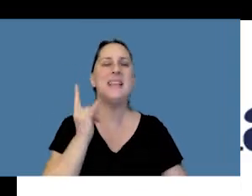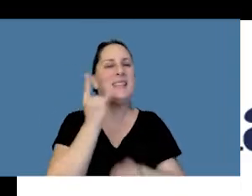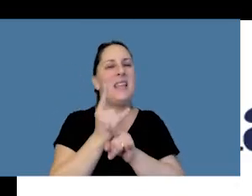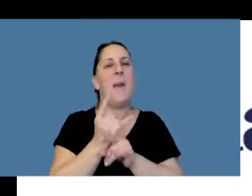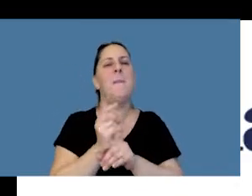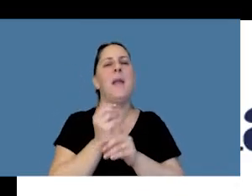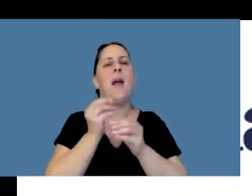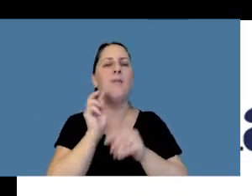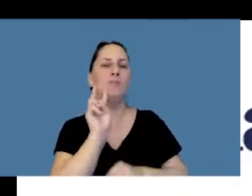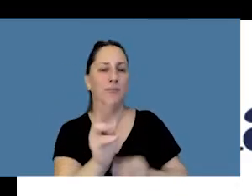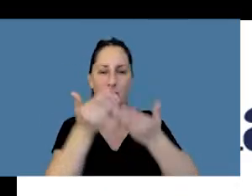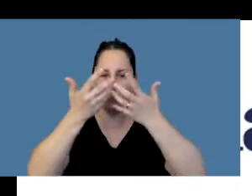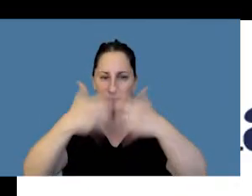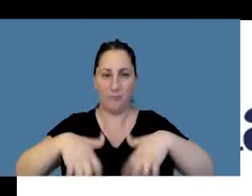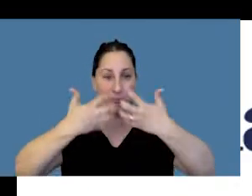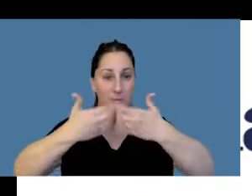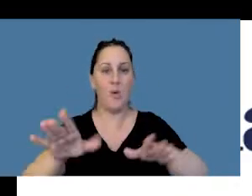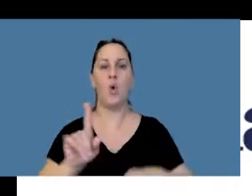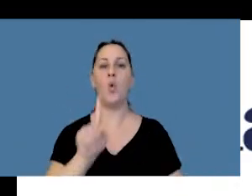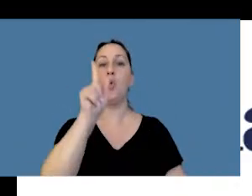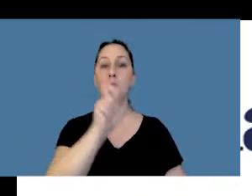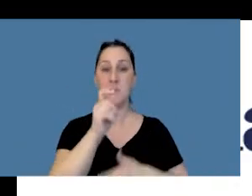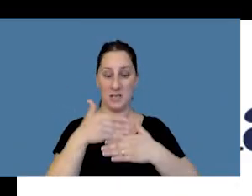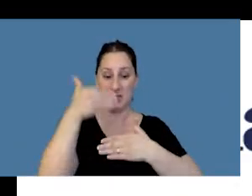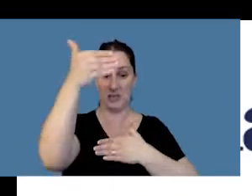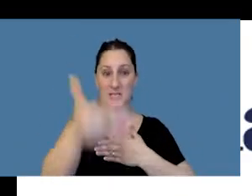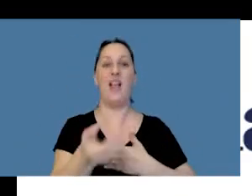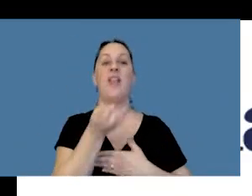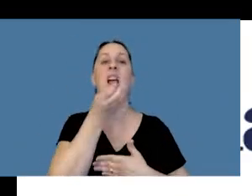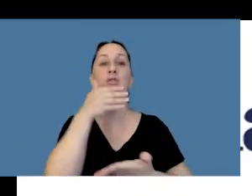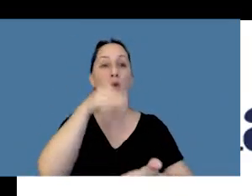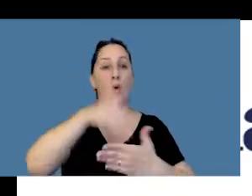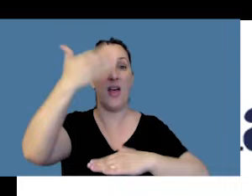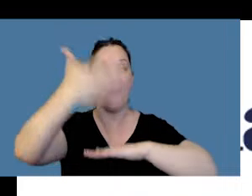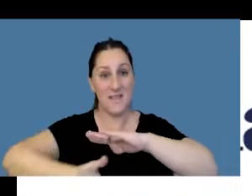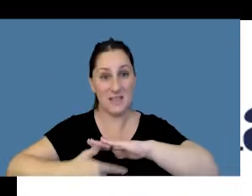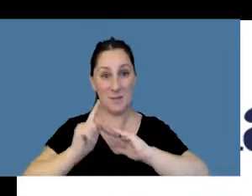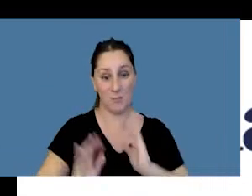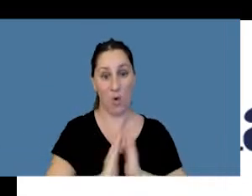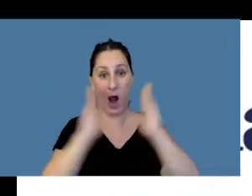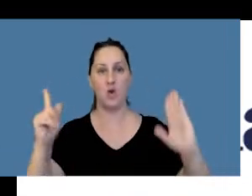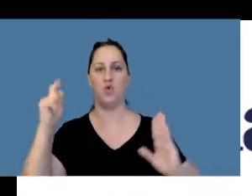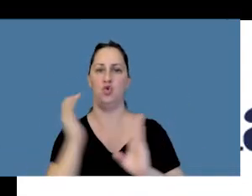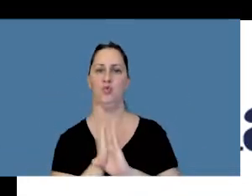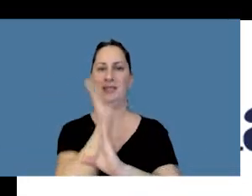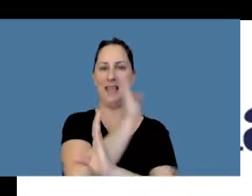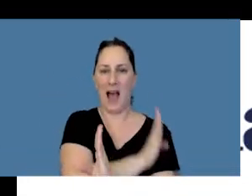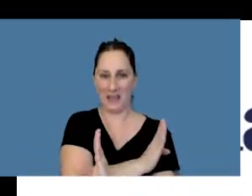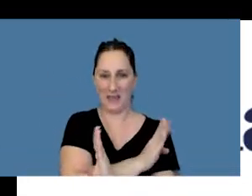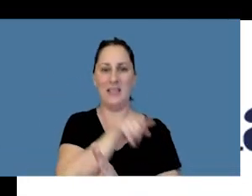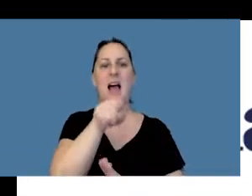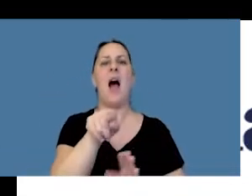un mes a partir del vencimiento de las declaraciones juradas anuales, a raíz de la